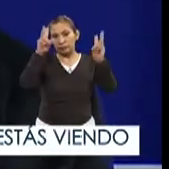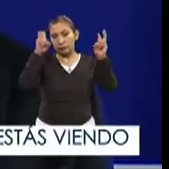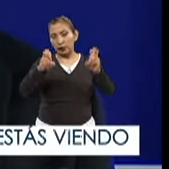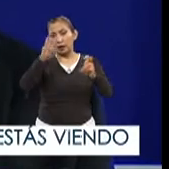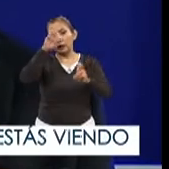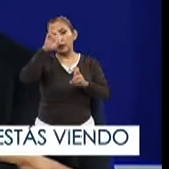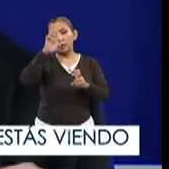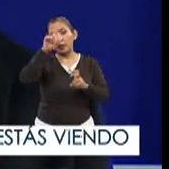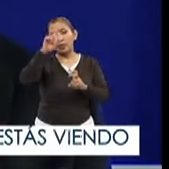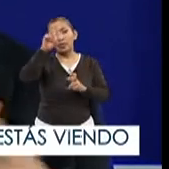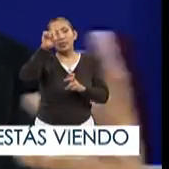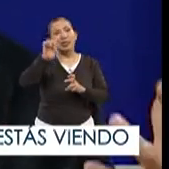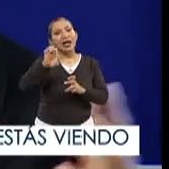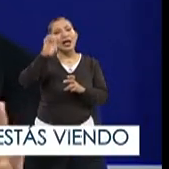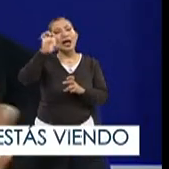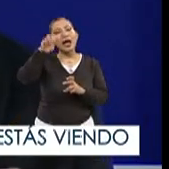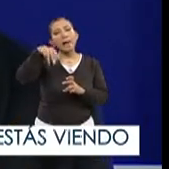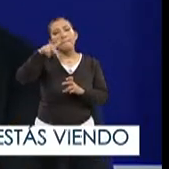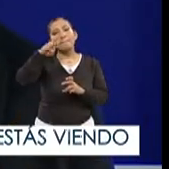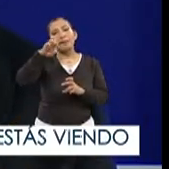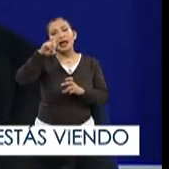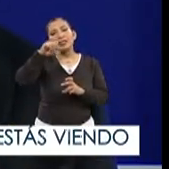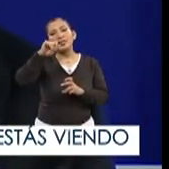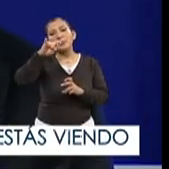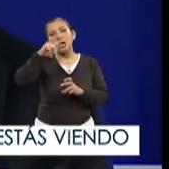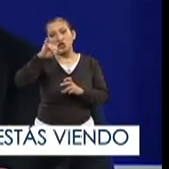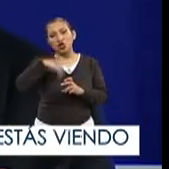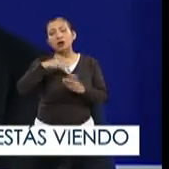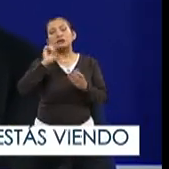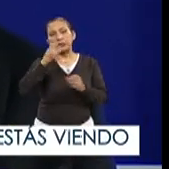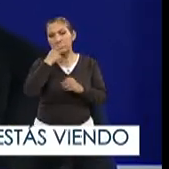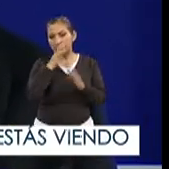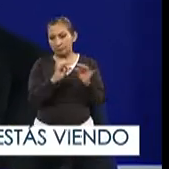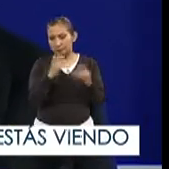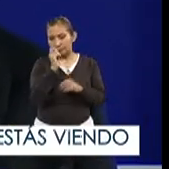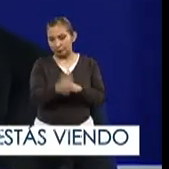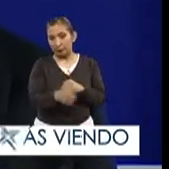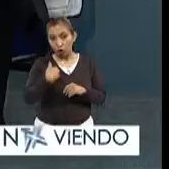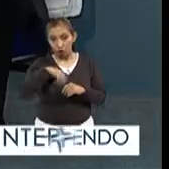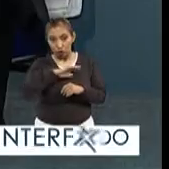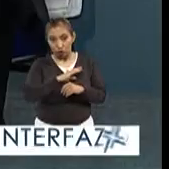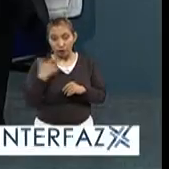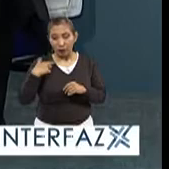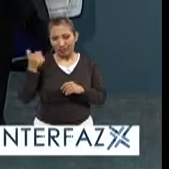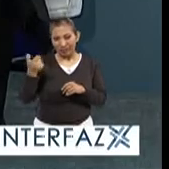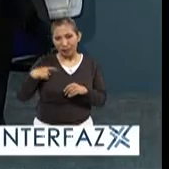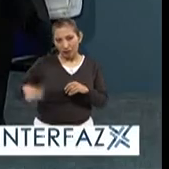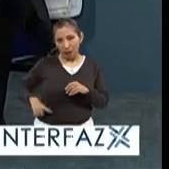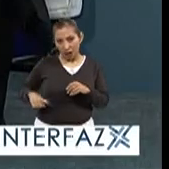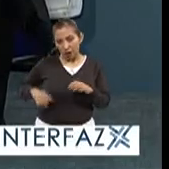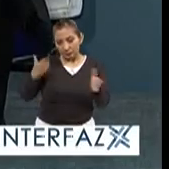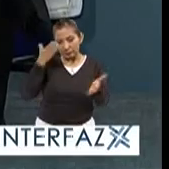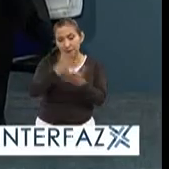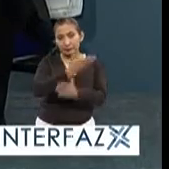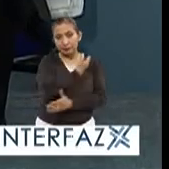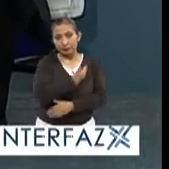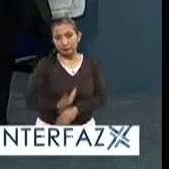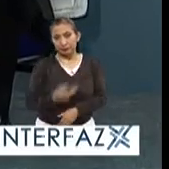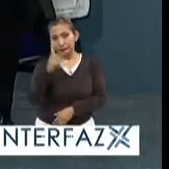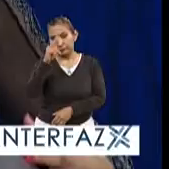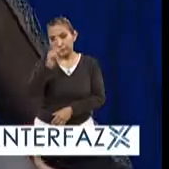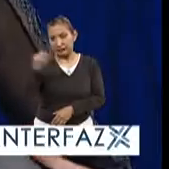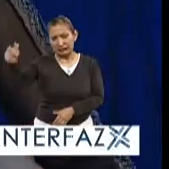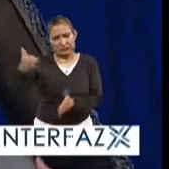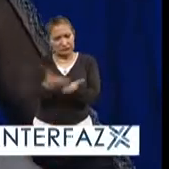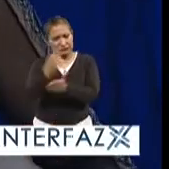de Emprendimiento, ¿no? Que es precisamente la articulación de todo esto que estás comentando. Claro que sí, te platico. Fíjate que cuando llegamos a esta administración, el presidente Peña, quien